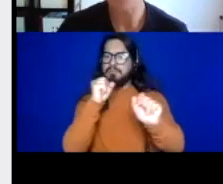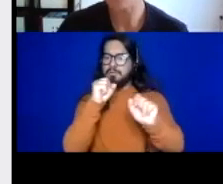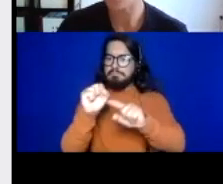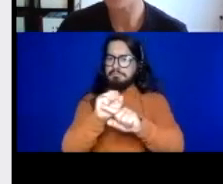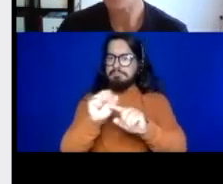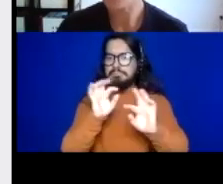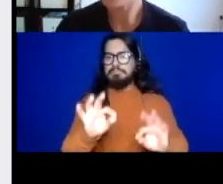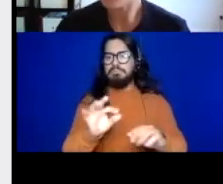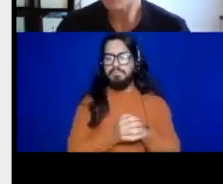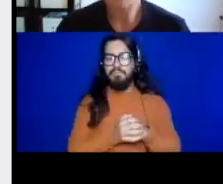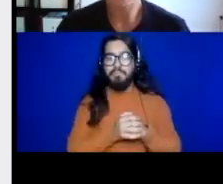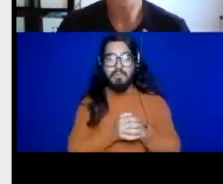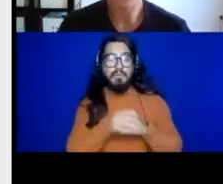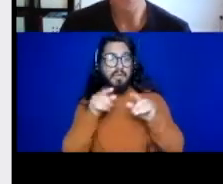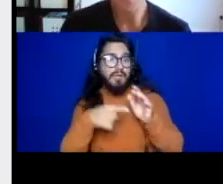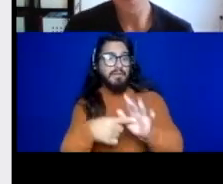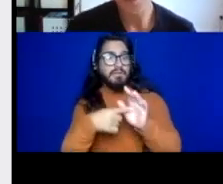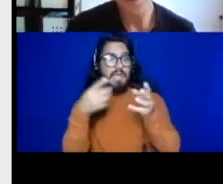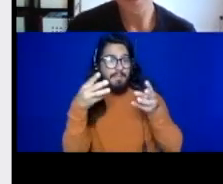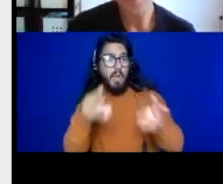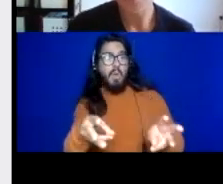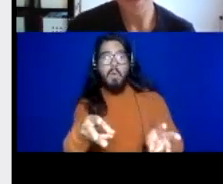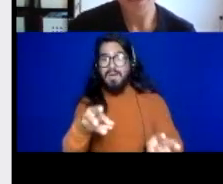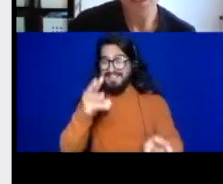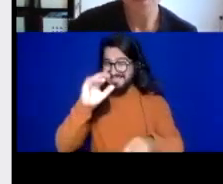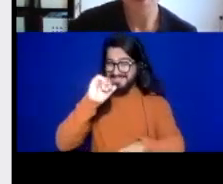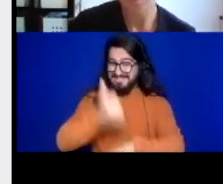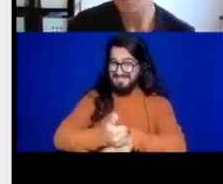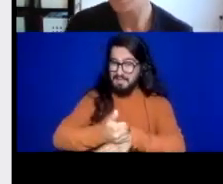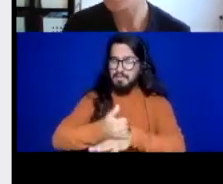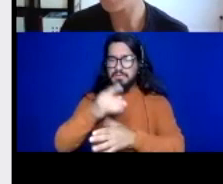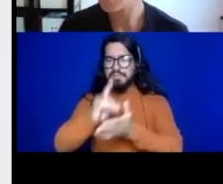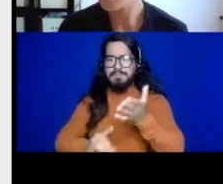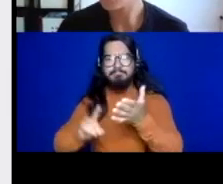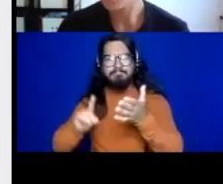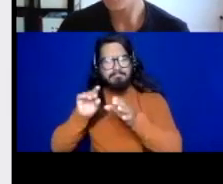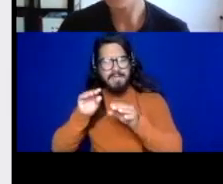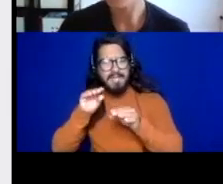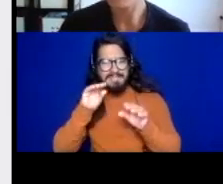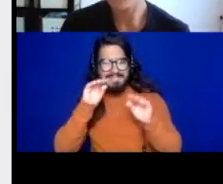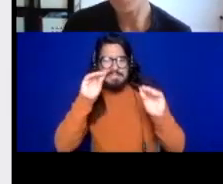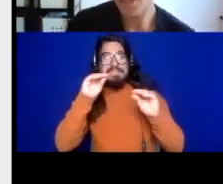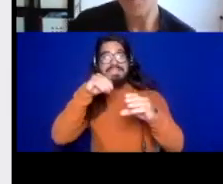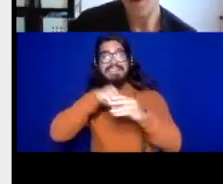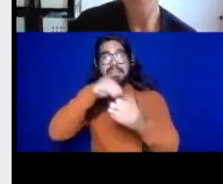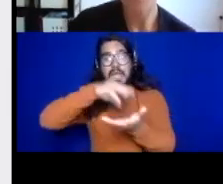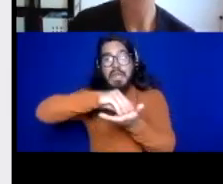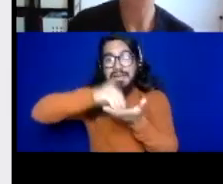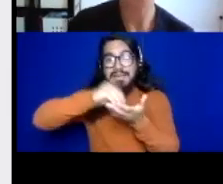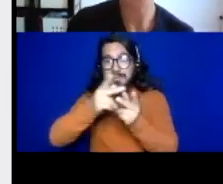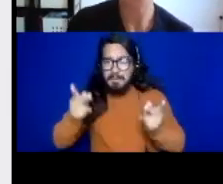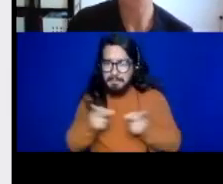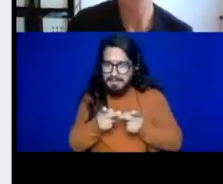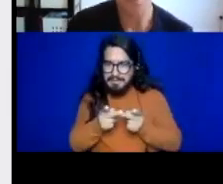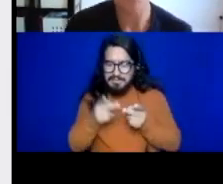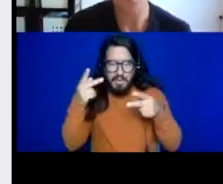Algunas maneras para pensar sobre cómo hacer esto es diseñar espacios de enseñanza y aprendizaje, ver